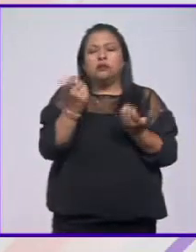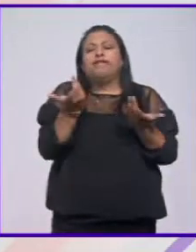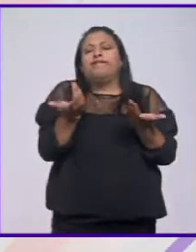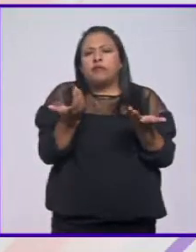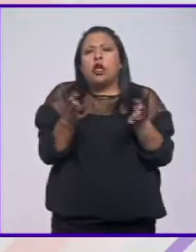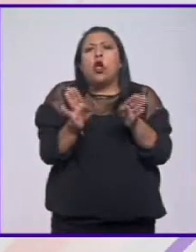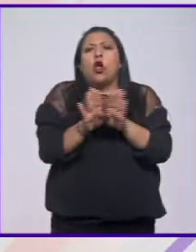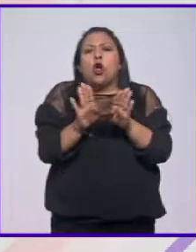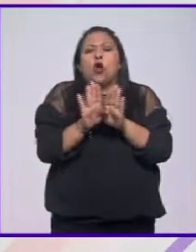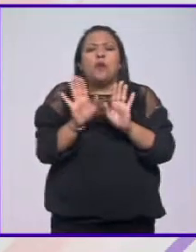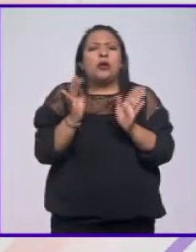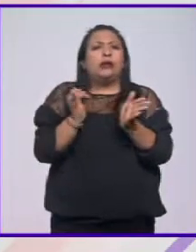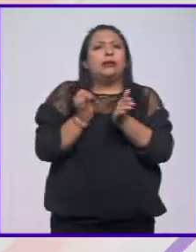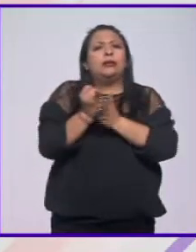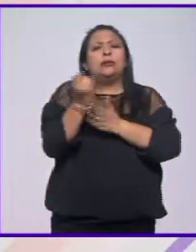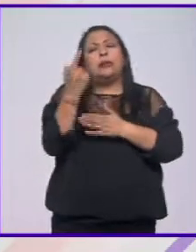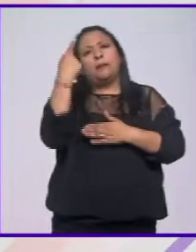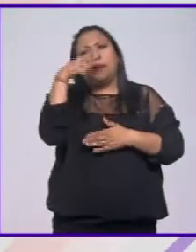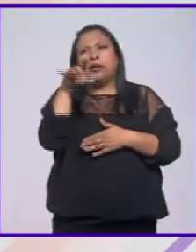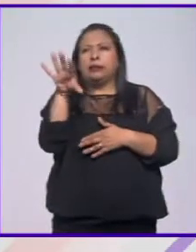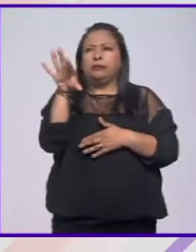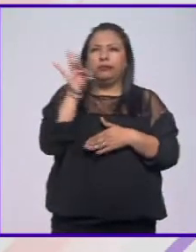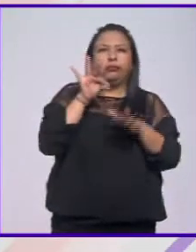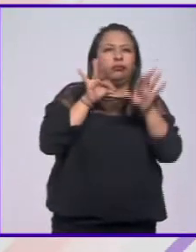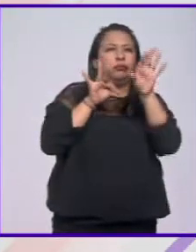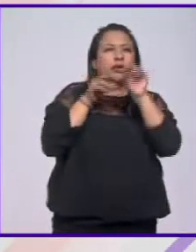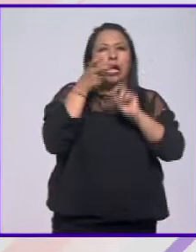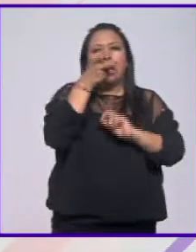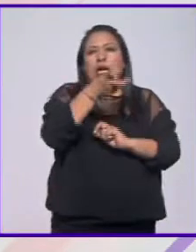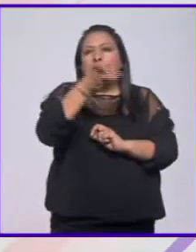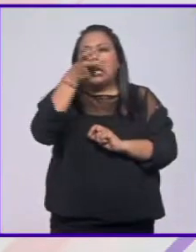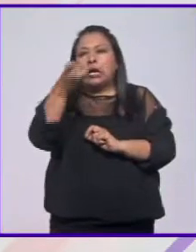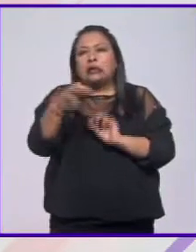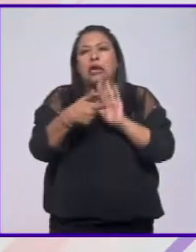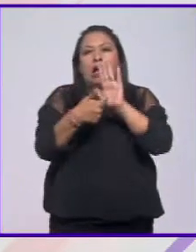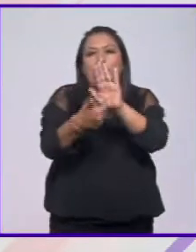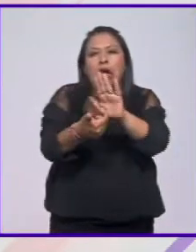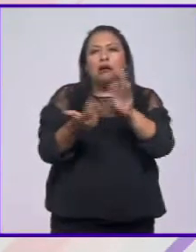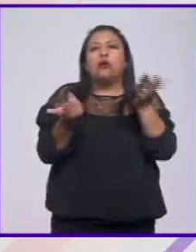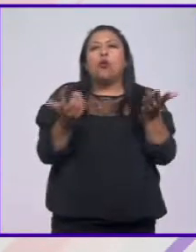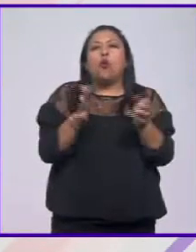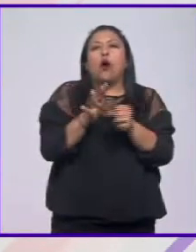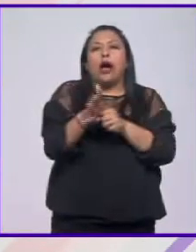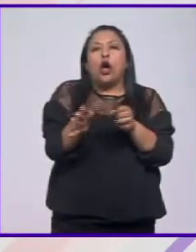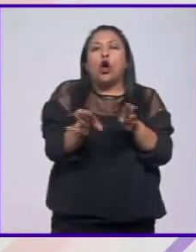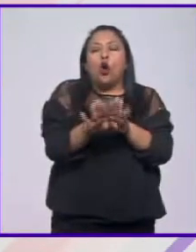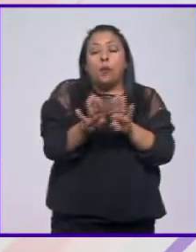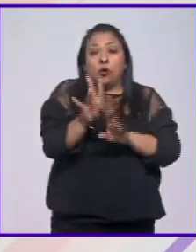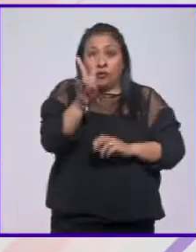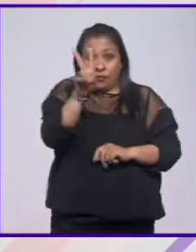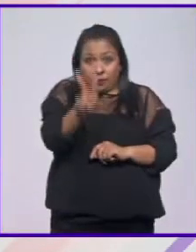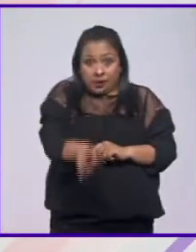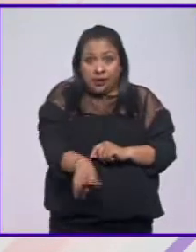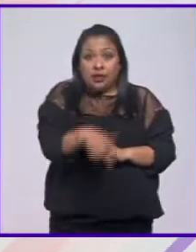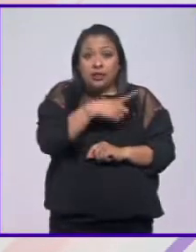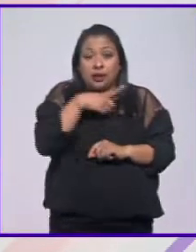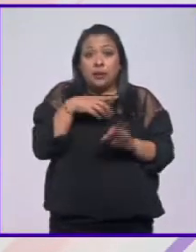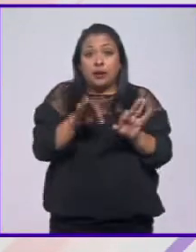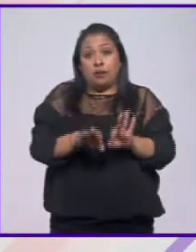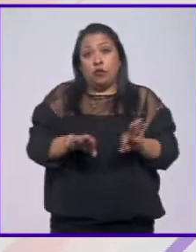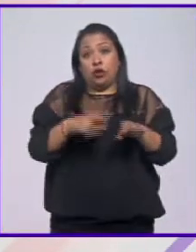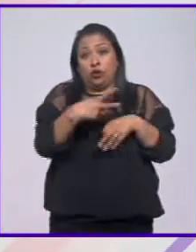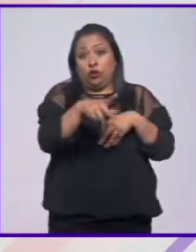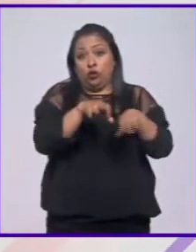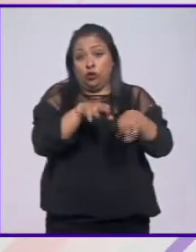¿Cómo se determina un criterio para decidir cuáles deben presentarse y que realmente sean